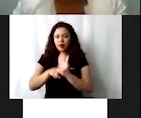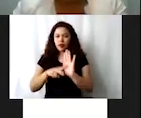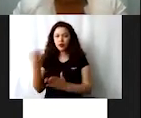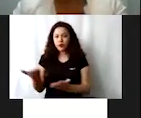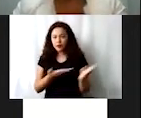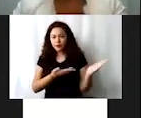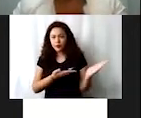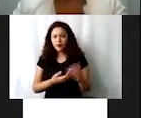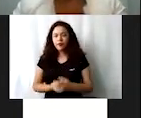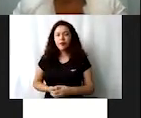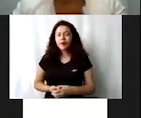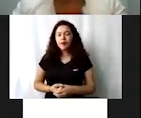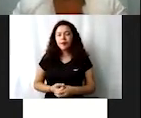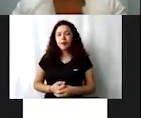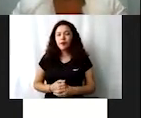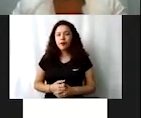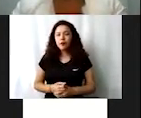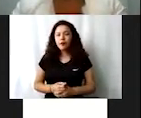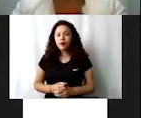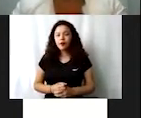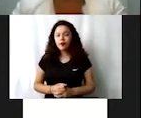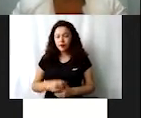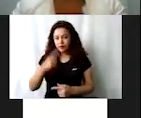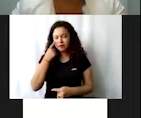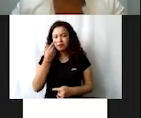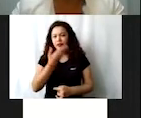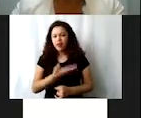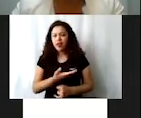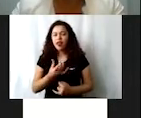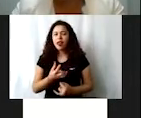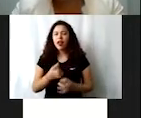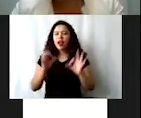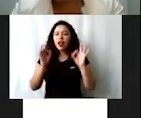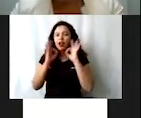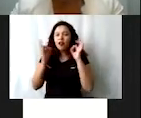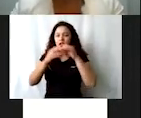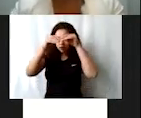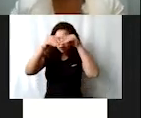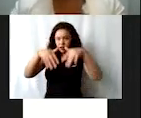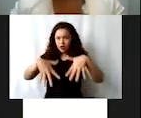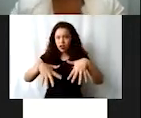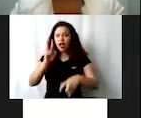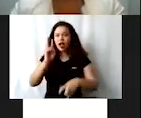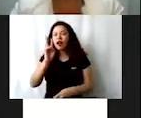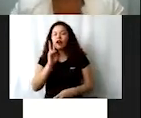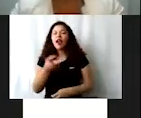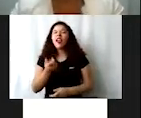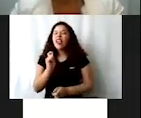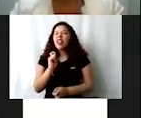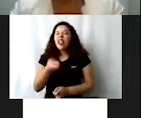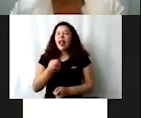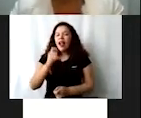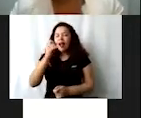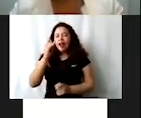video que deja ver parte de estas estructuras. Vamos a ver qué simboliza para